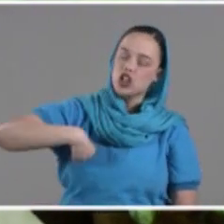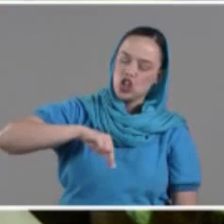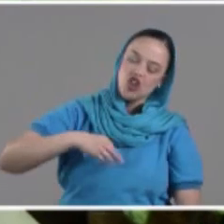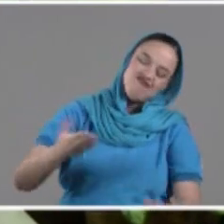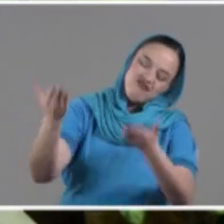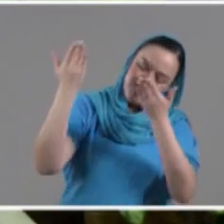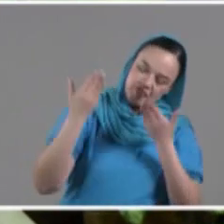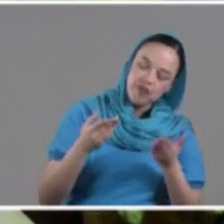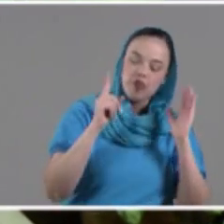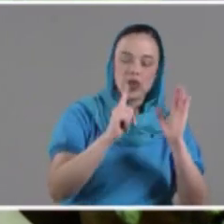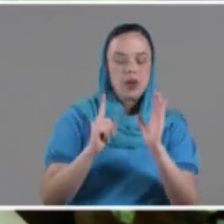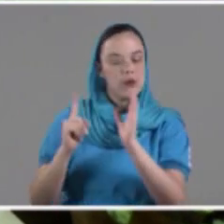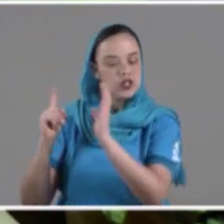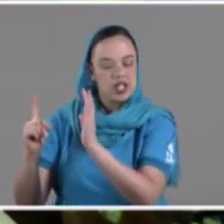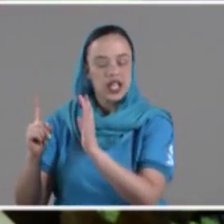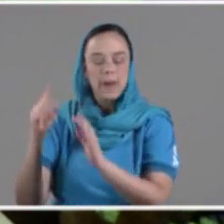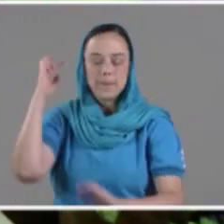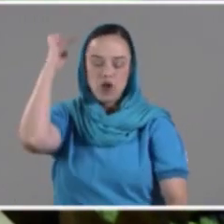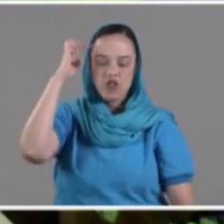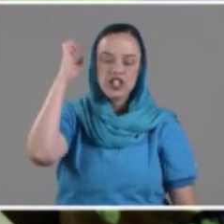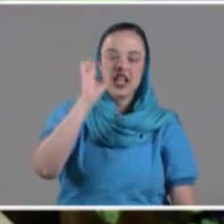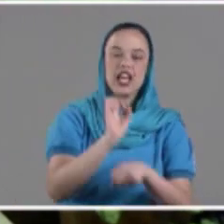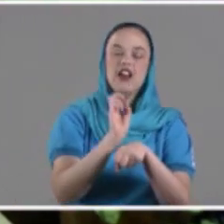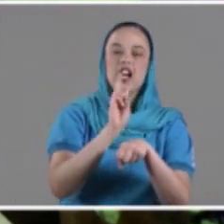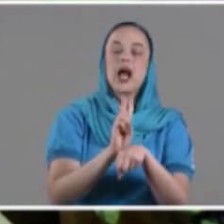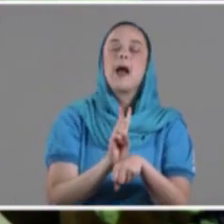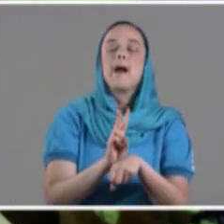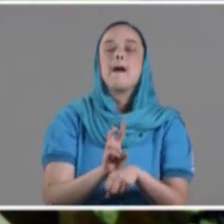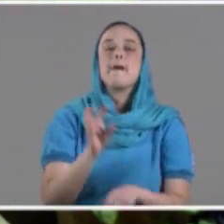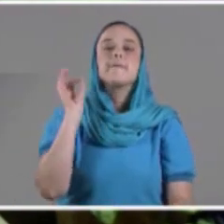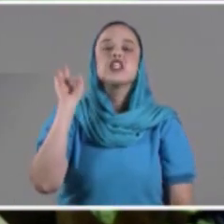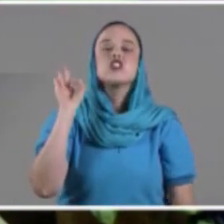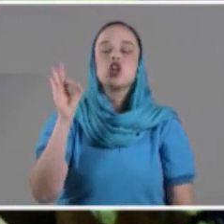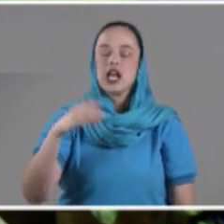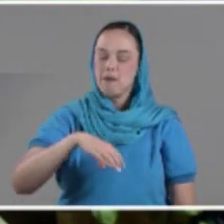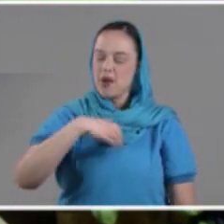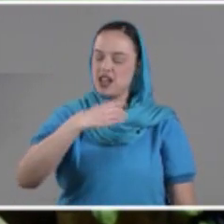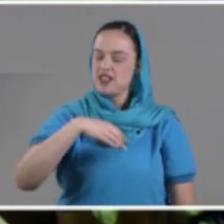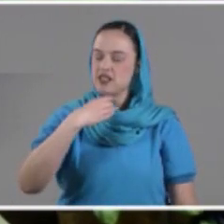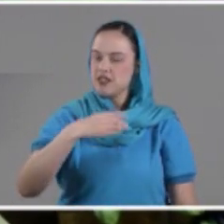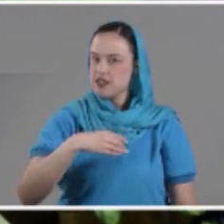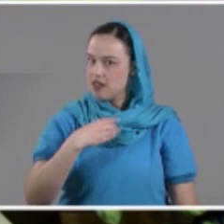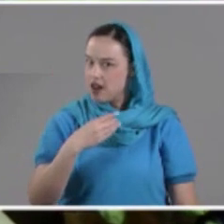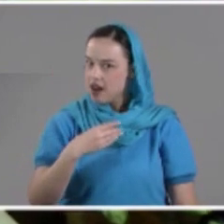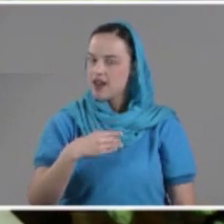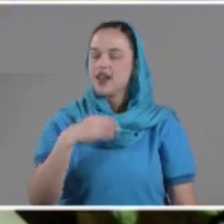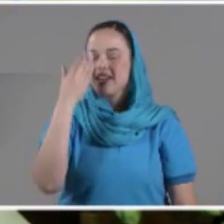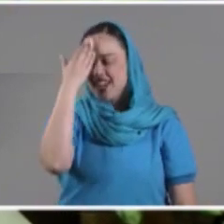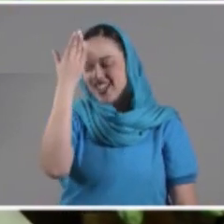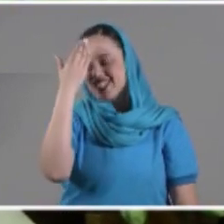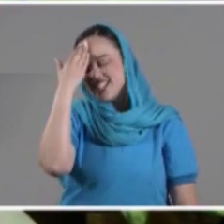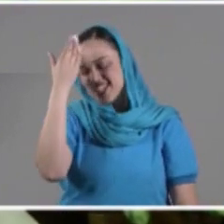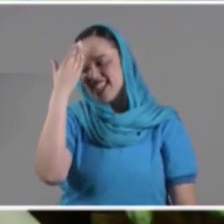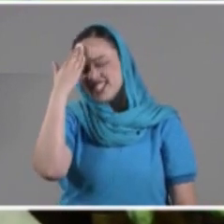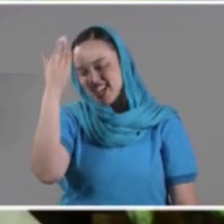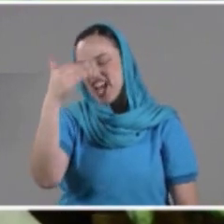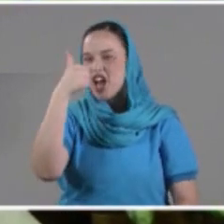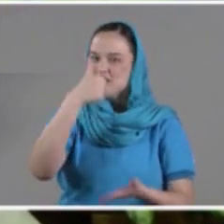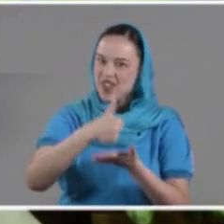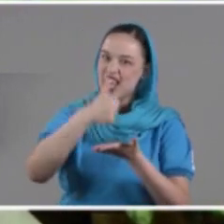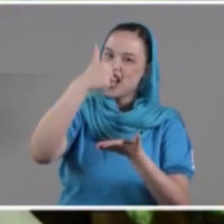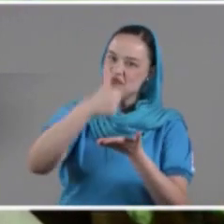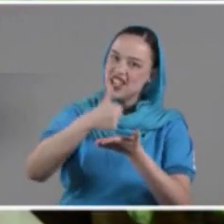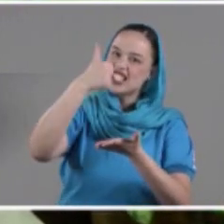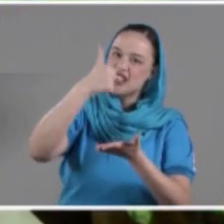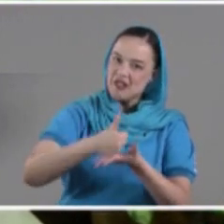Apostólica profética evangelística Pastoral y magistral Gracias Gracias Gracias Amén amén